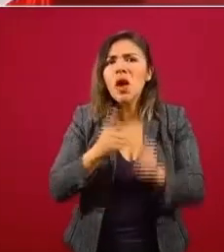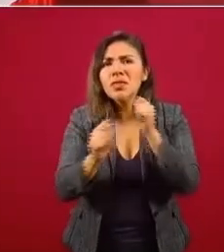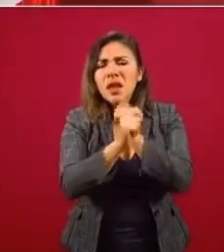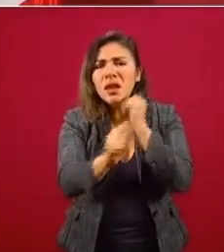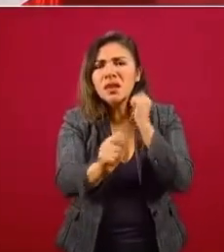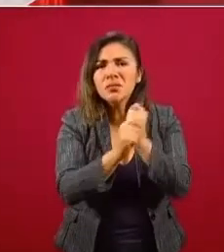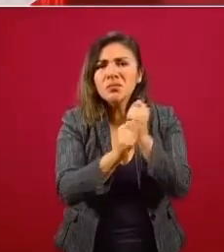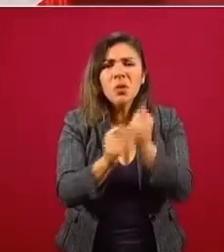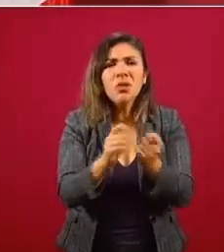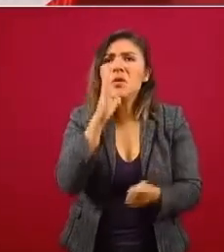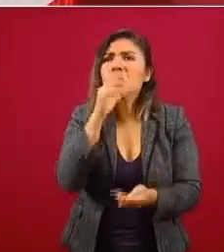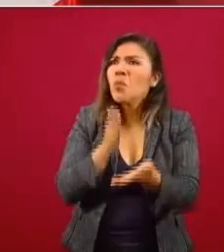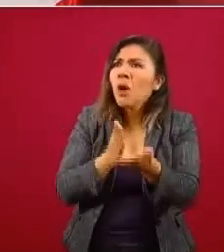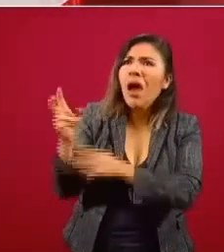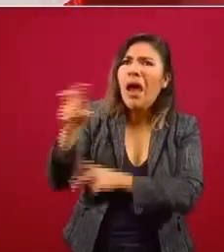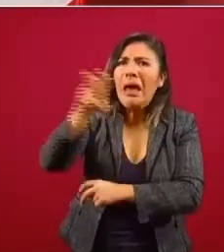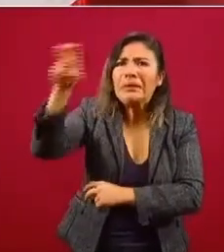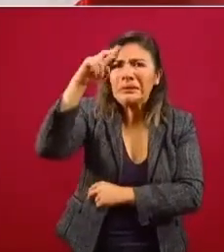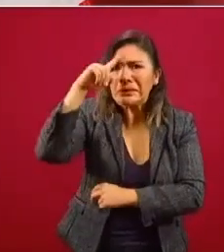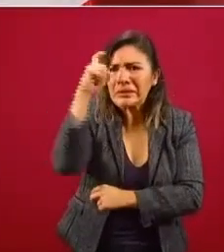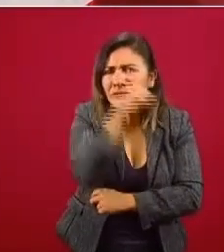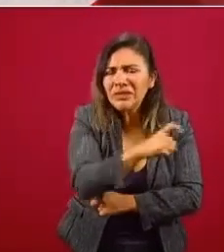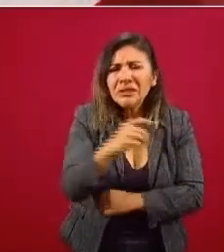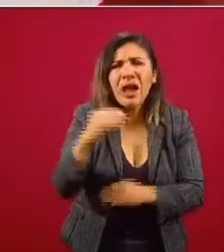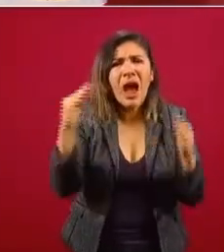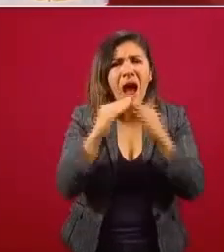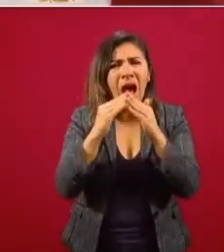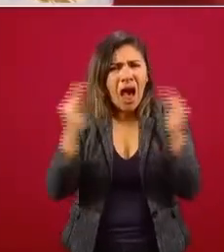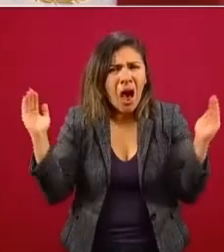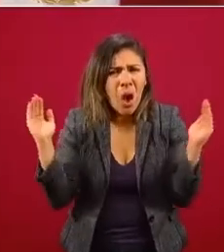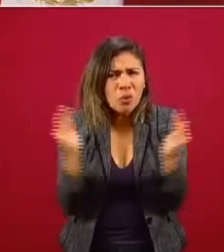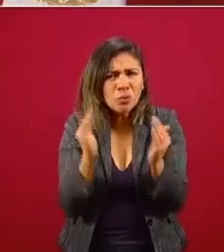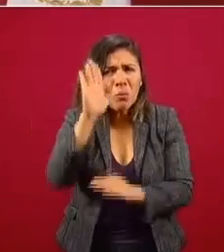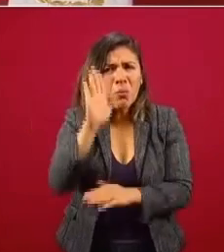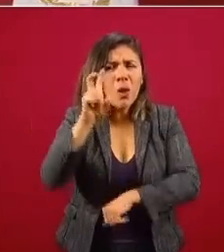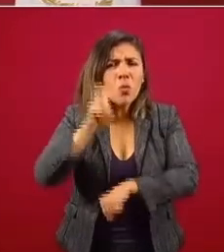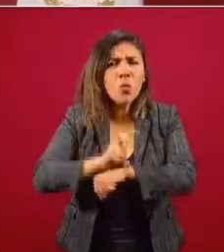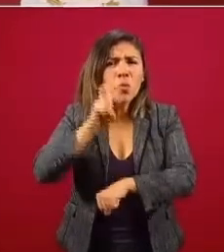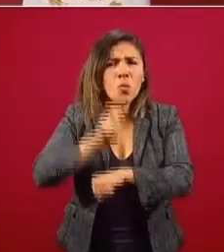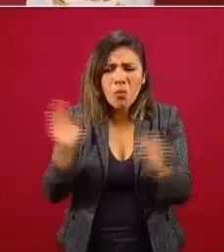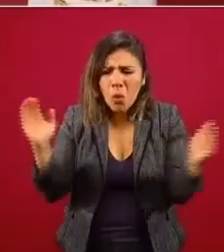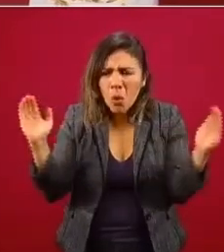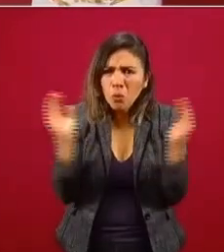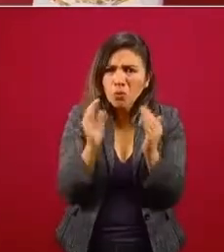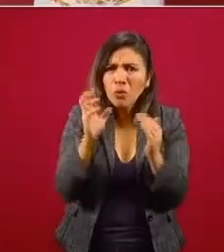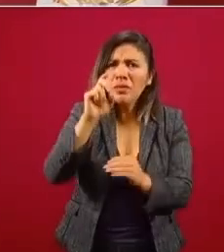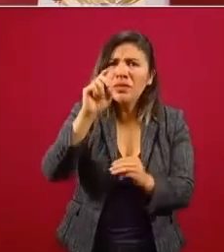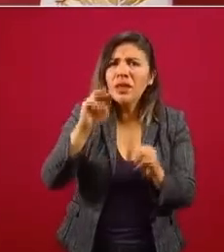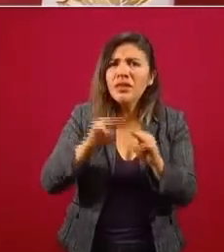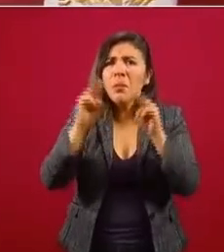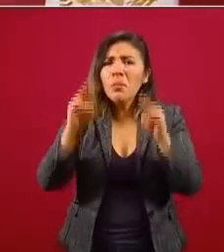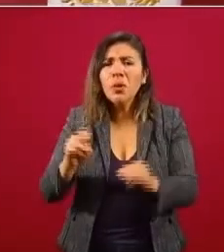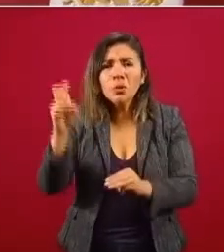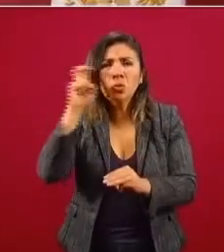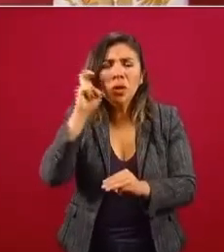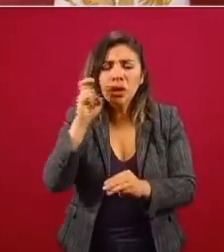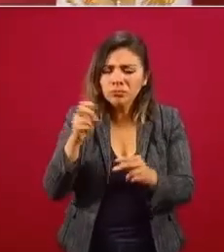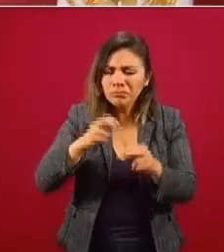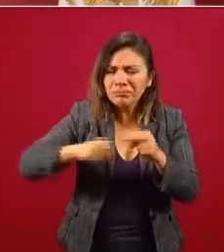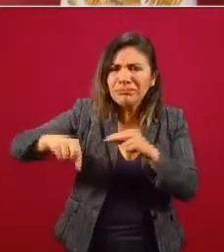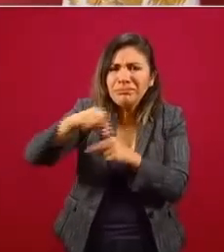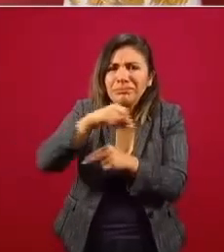en accesibles y huevitos de 30 metros cuadrados que